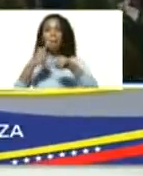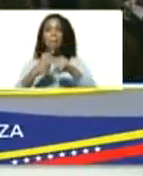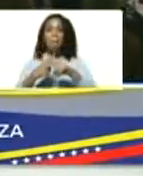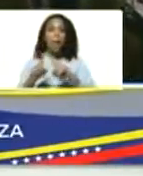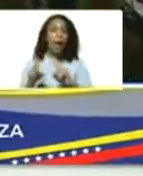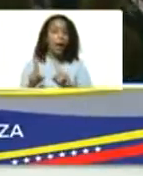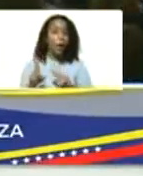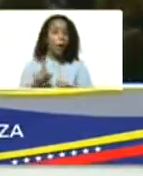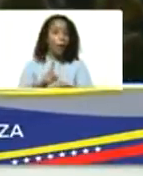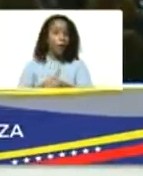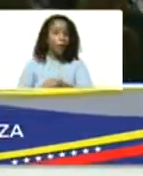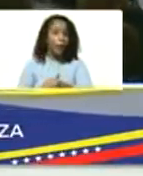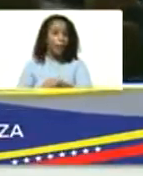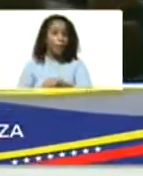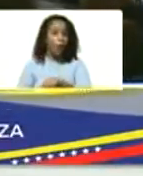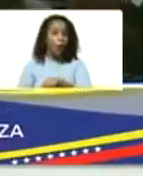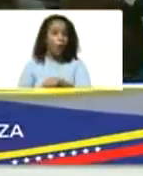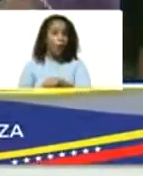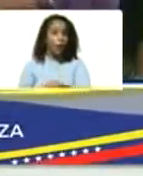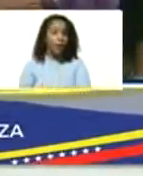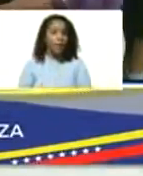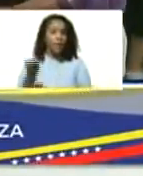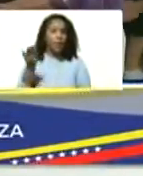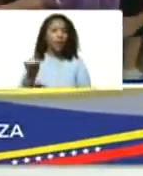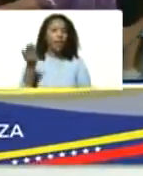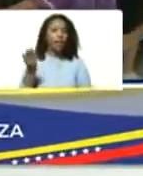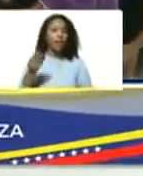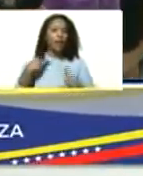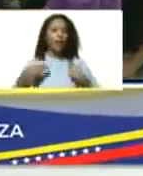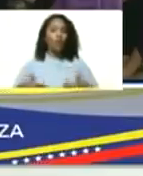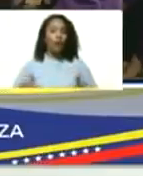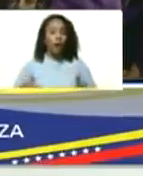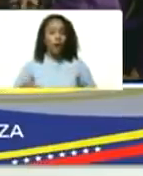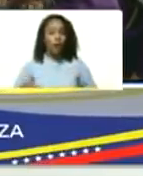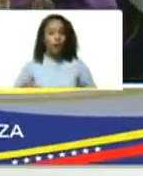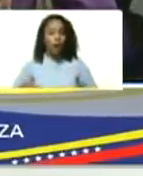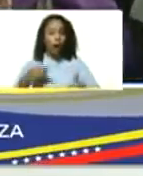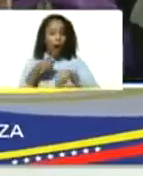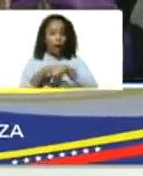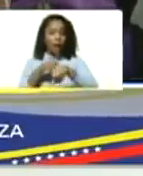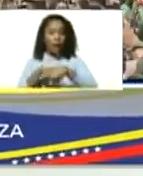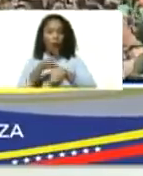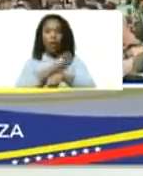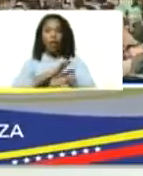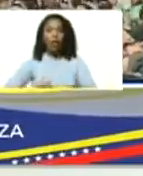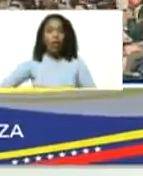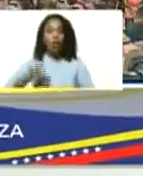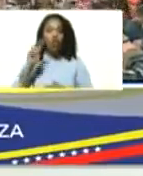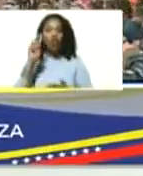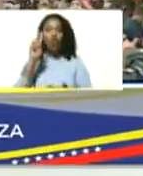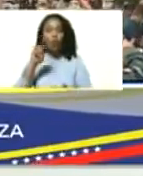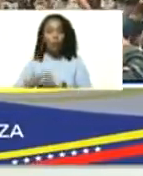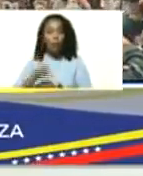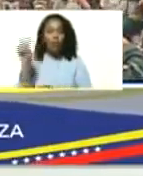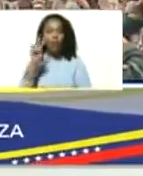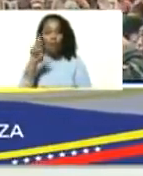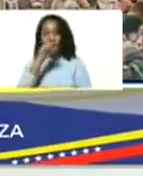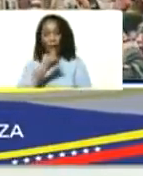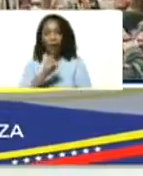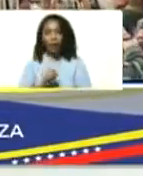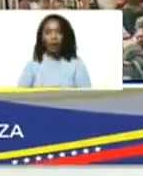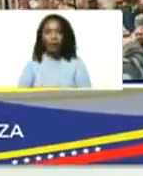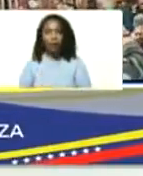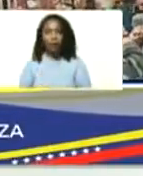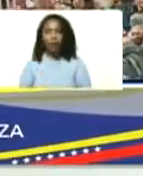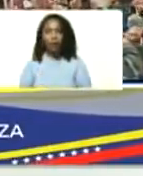era dominante en la humanidad en la era cristiana 2000 22 años verdad